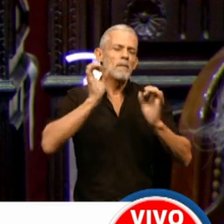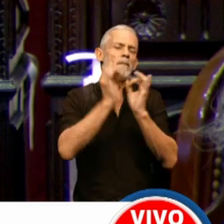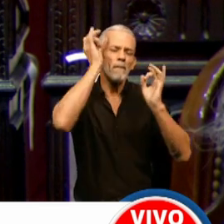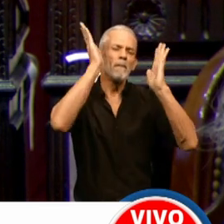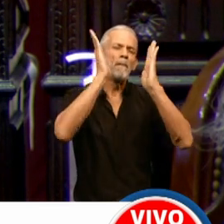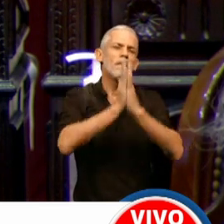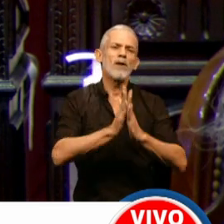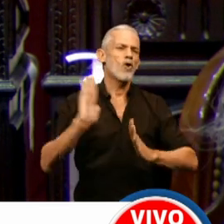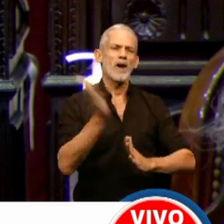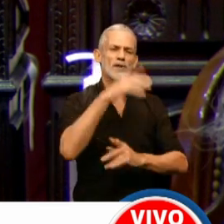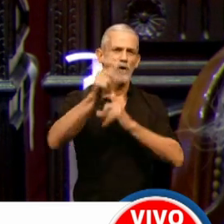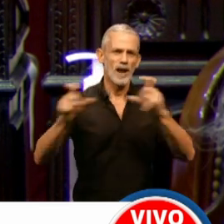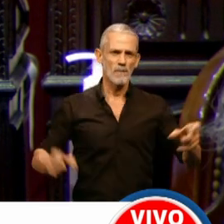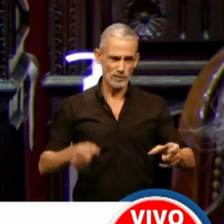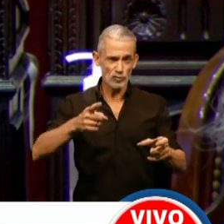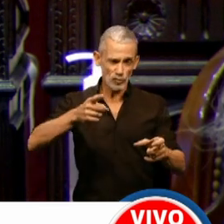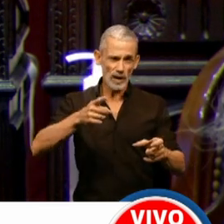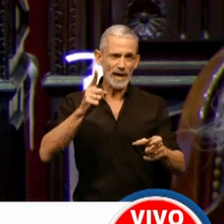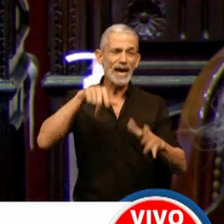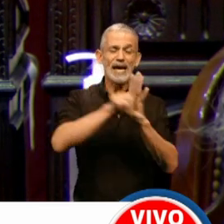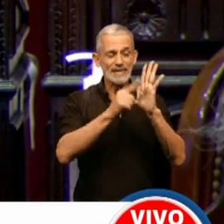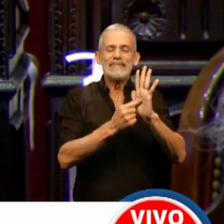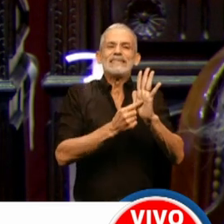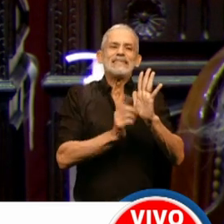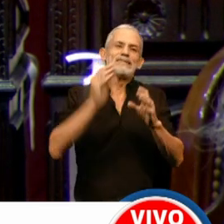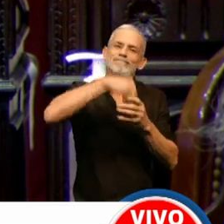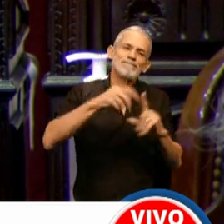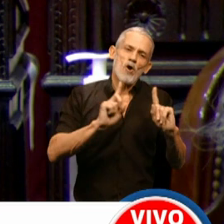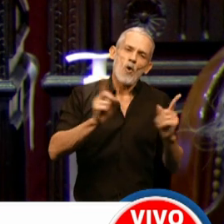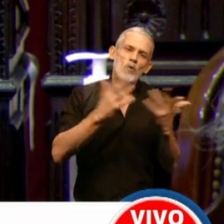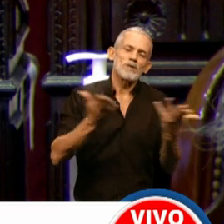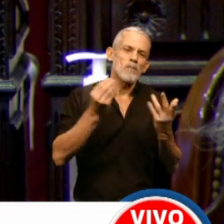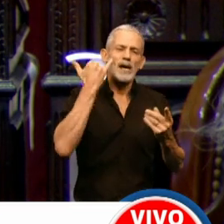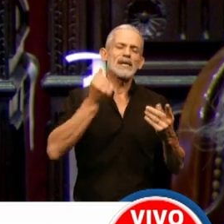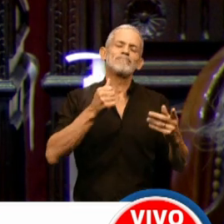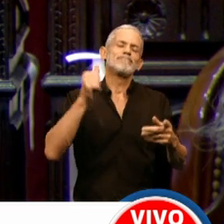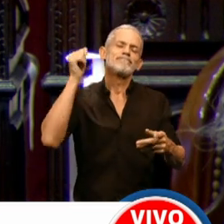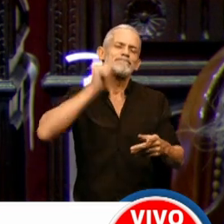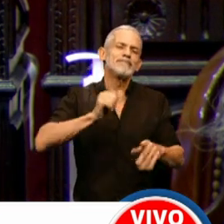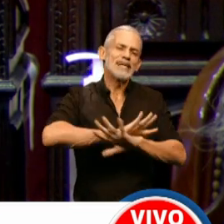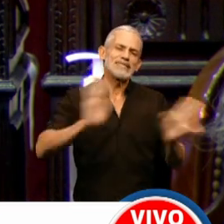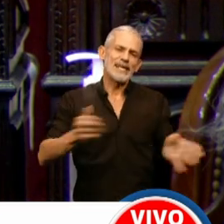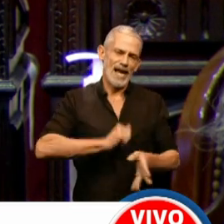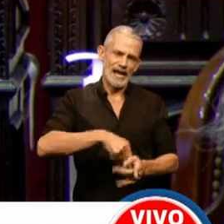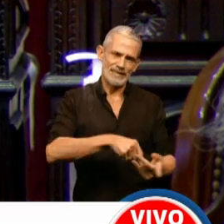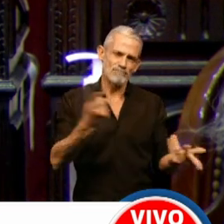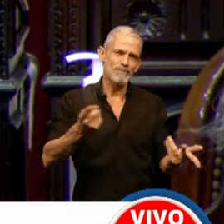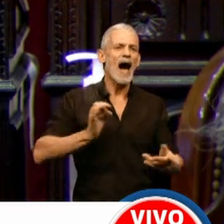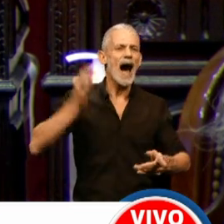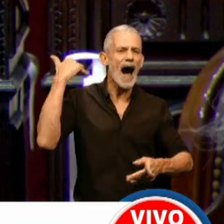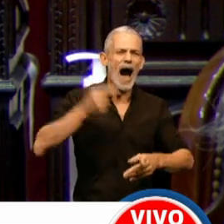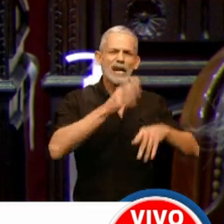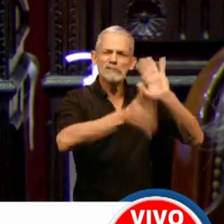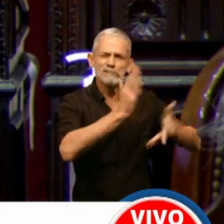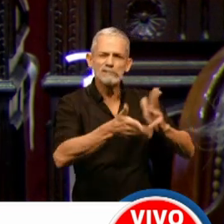a todas aquellas personas que esta ley no logrará alcanzar porque el daño ya está hecho porque fueron años de